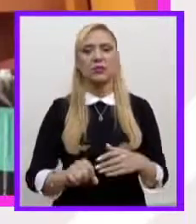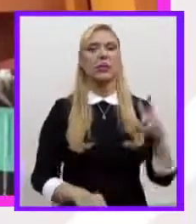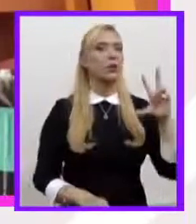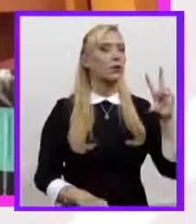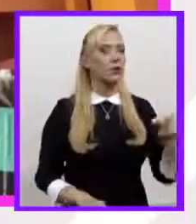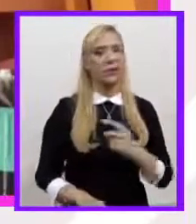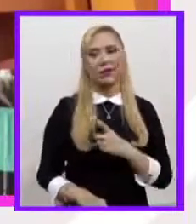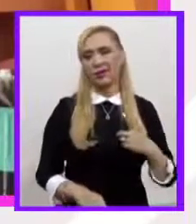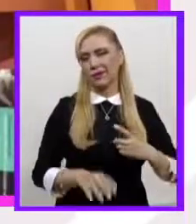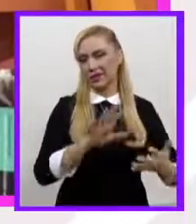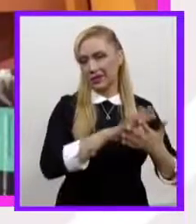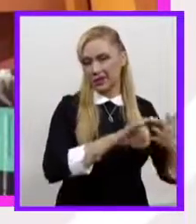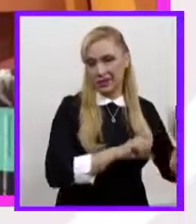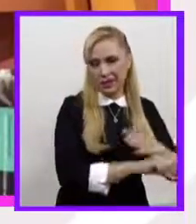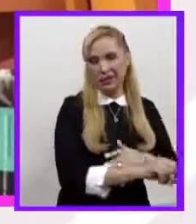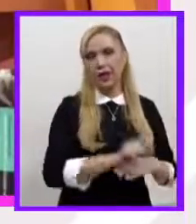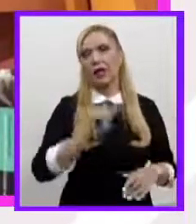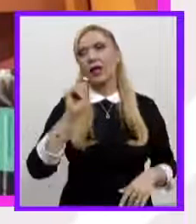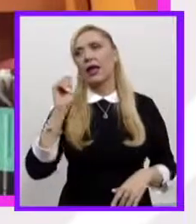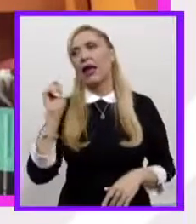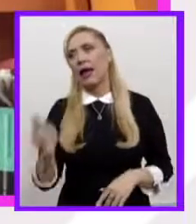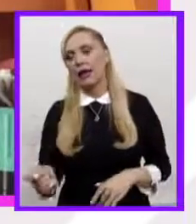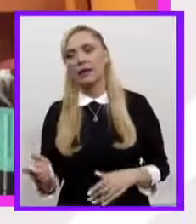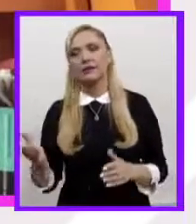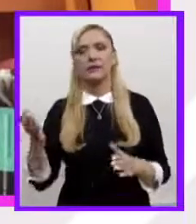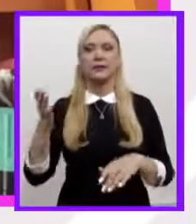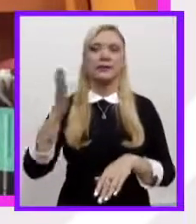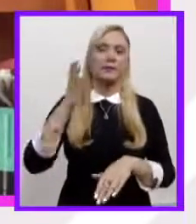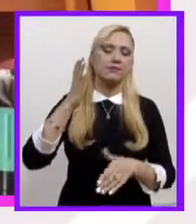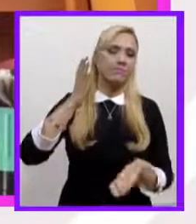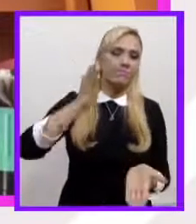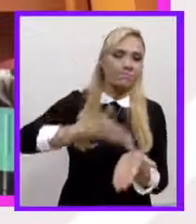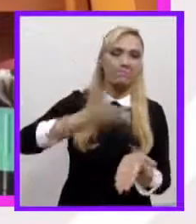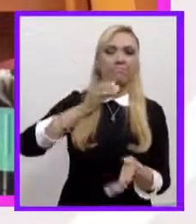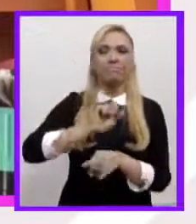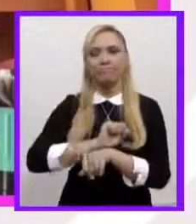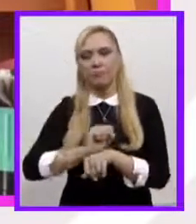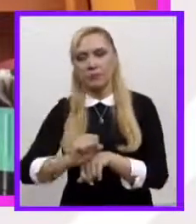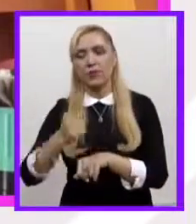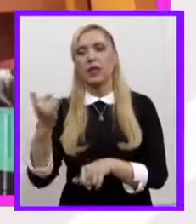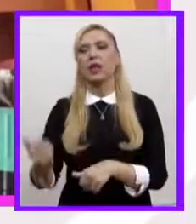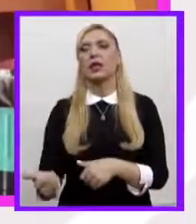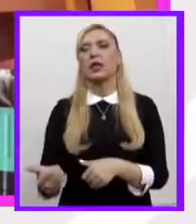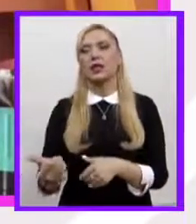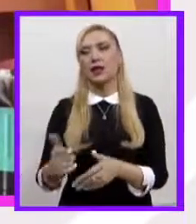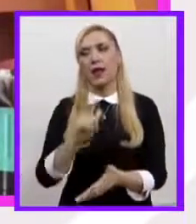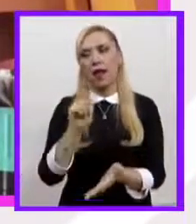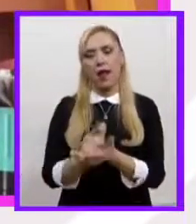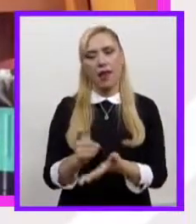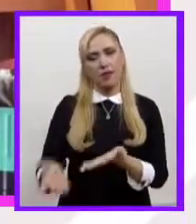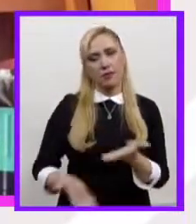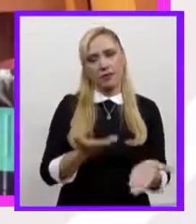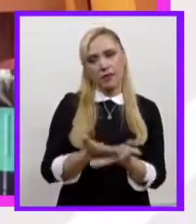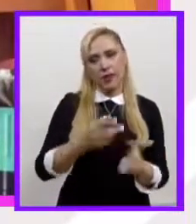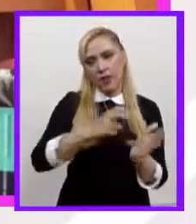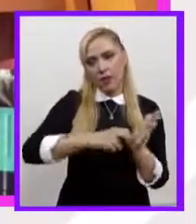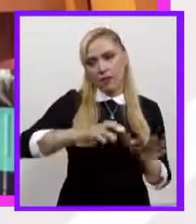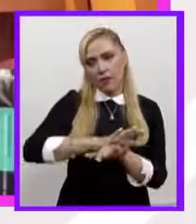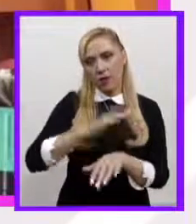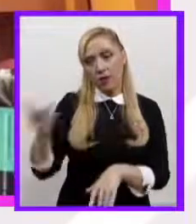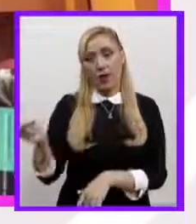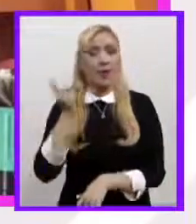tema sancionador administrativo, y la reforma o el paquete de reformas presentado por el diputado Temístocles Villanueva.